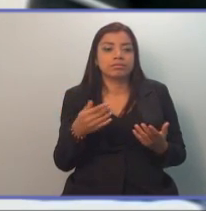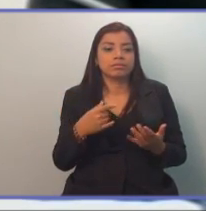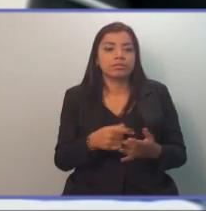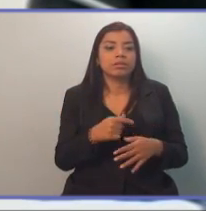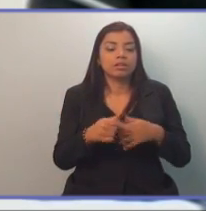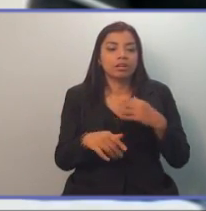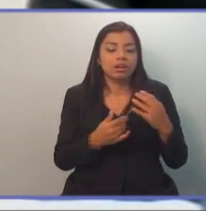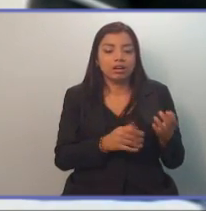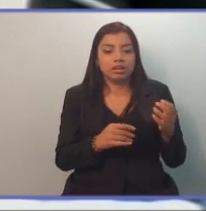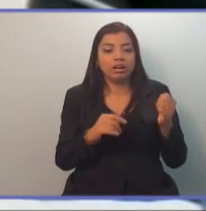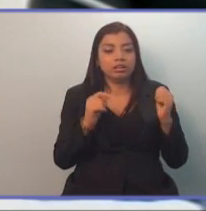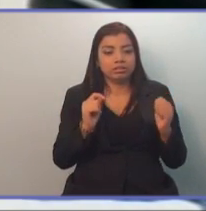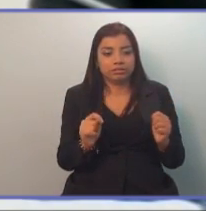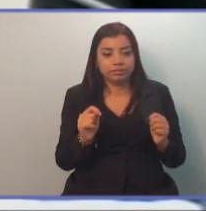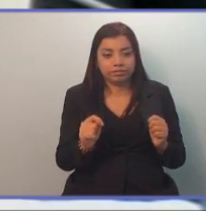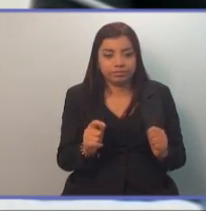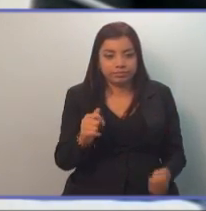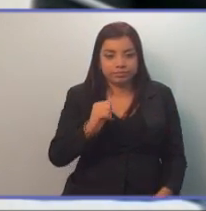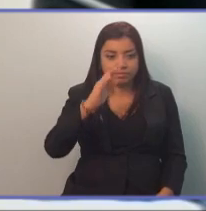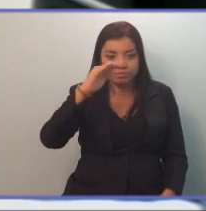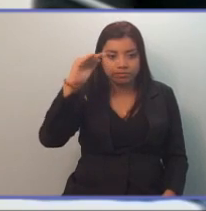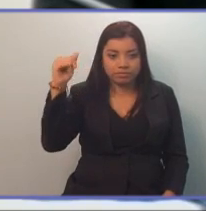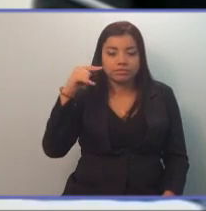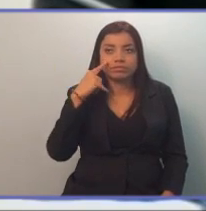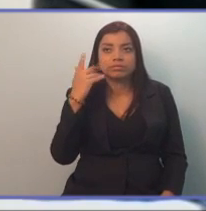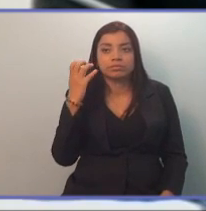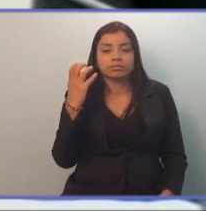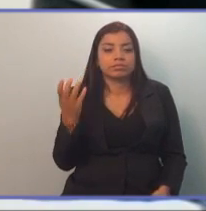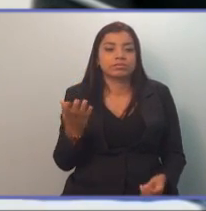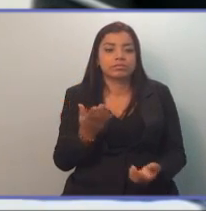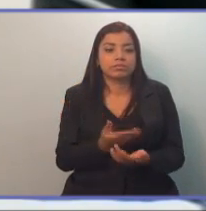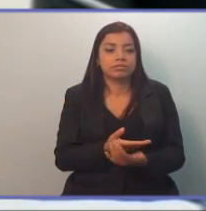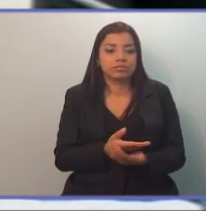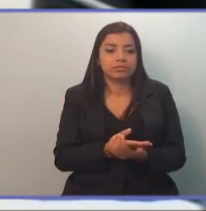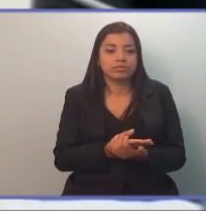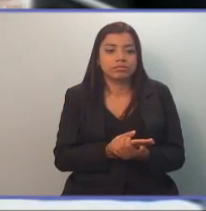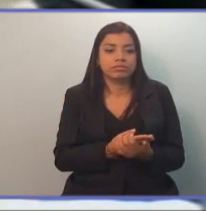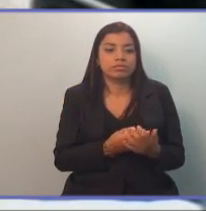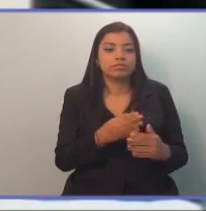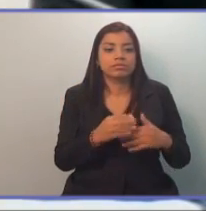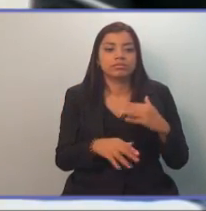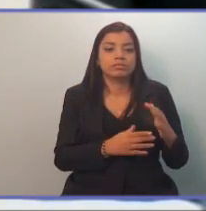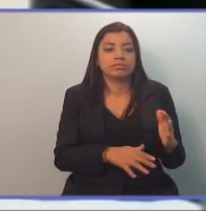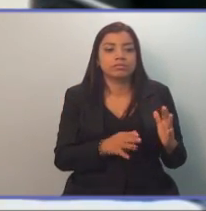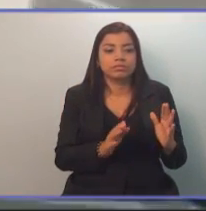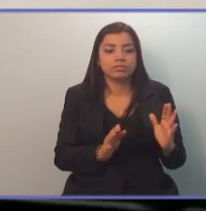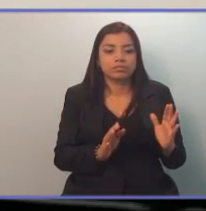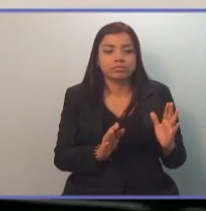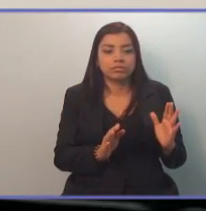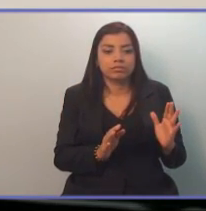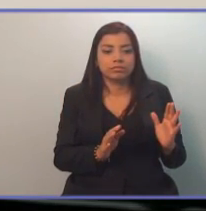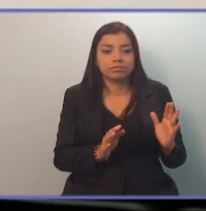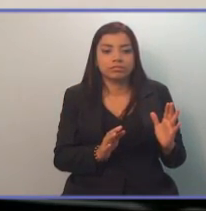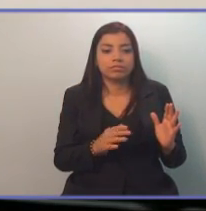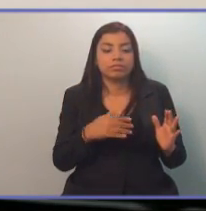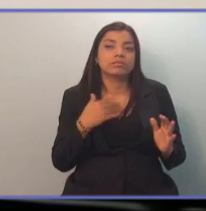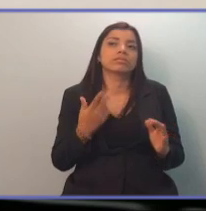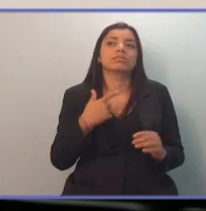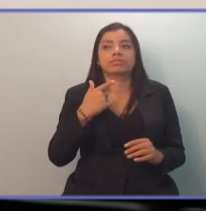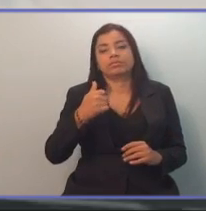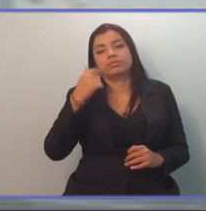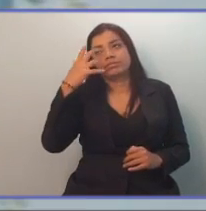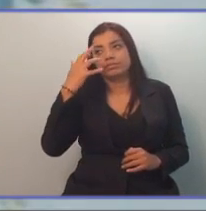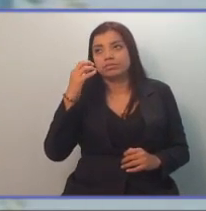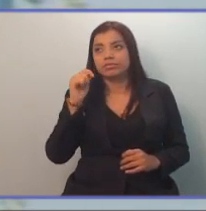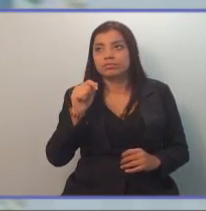los tribunales en el país y qué propondría para mejorarlo? Yo creo que la creación